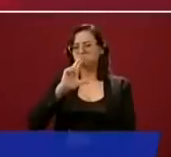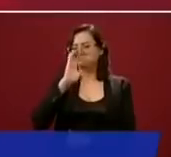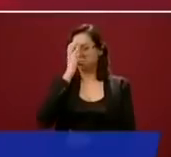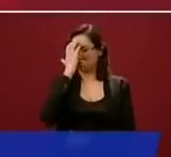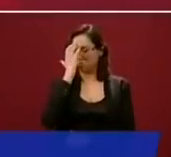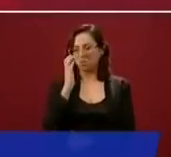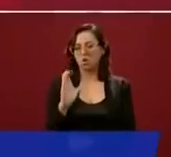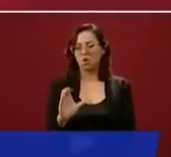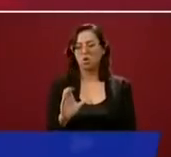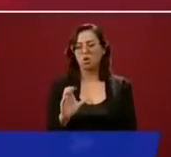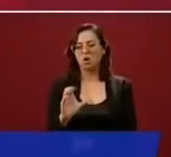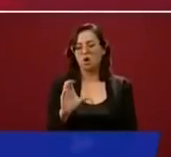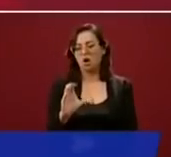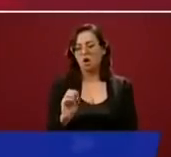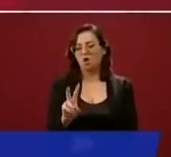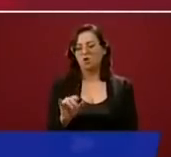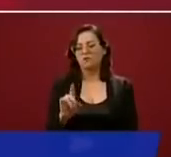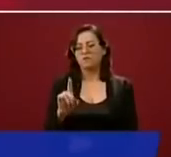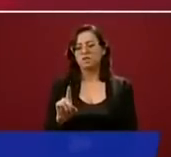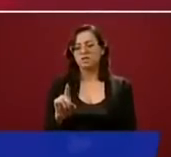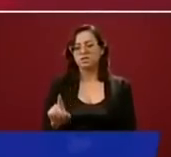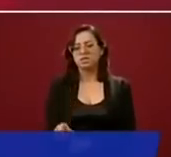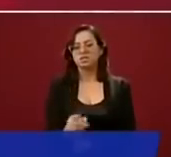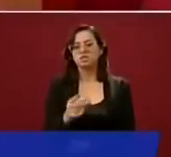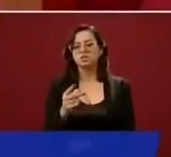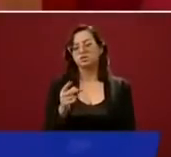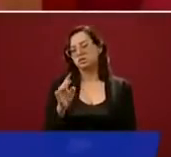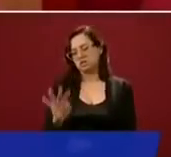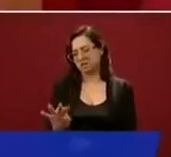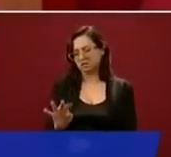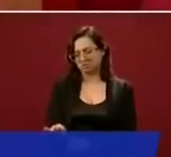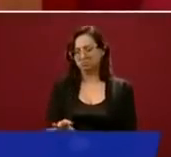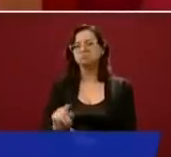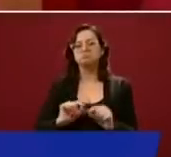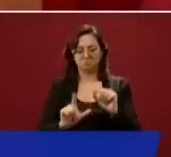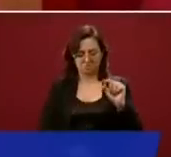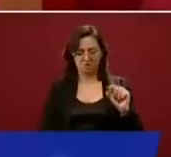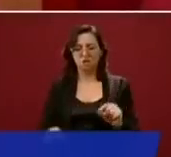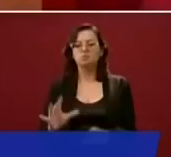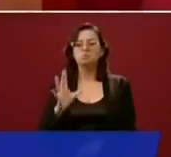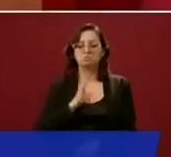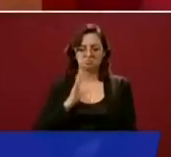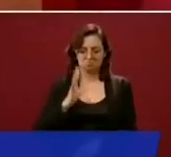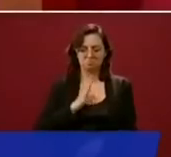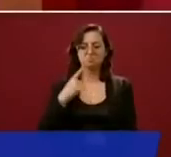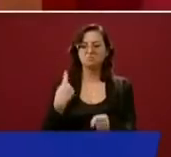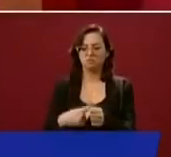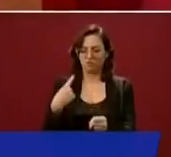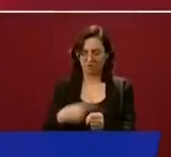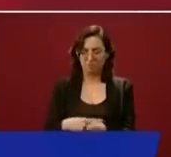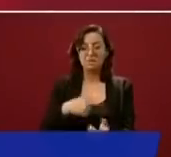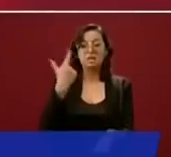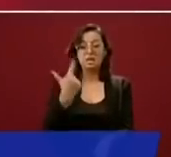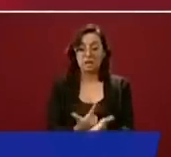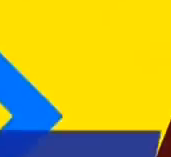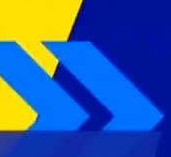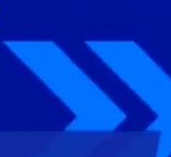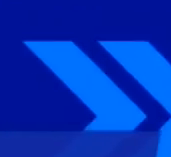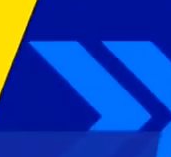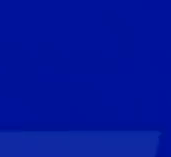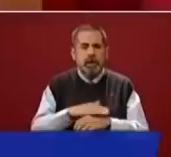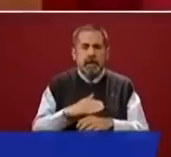virus SARS-CoV-2, conocida como COVID, en México como una enfermedad grave de atención